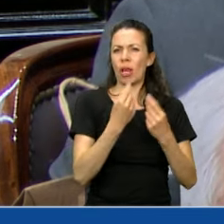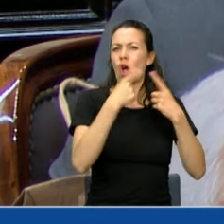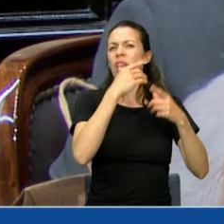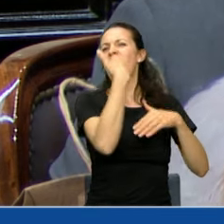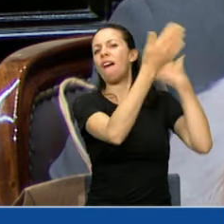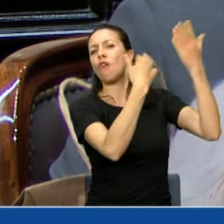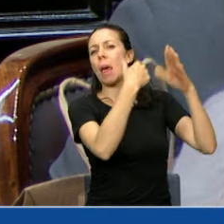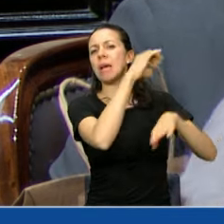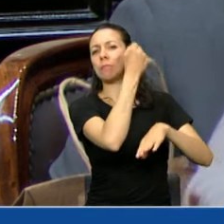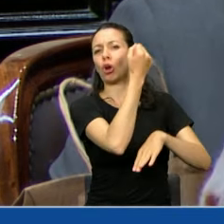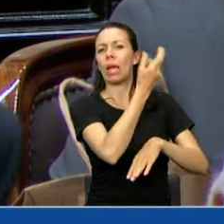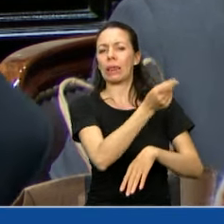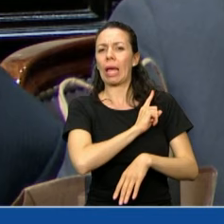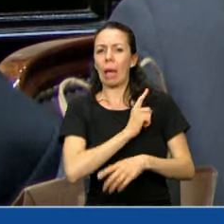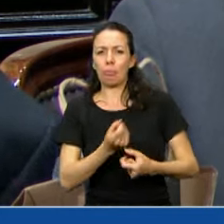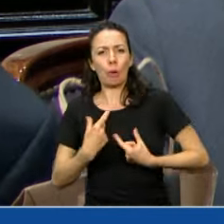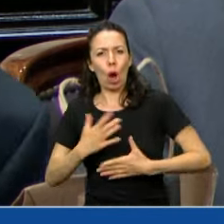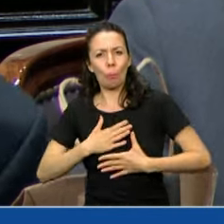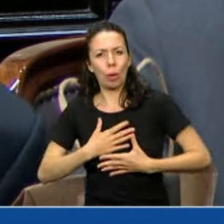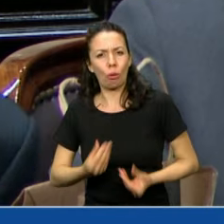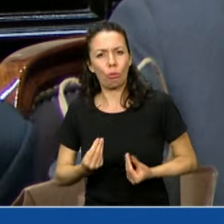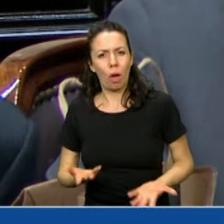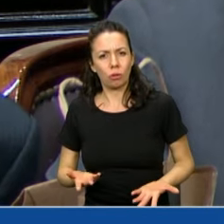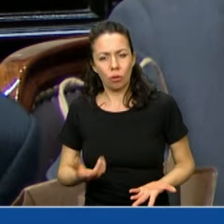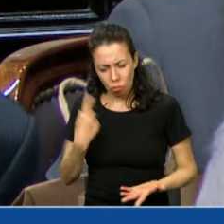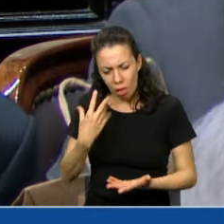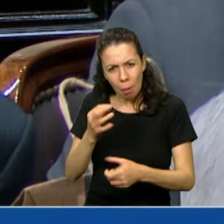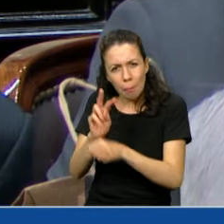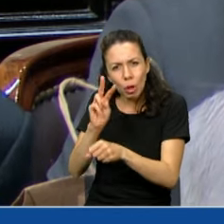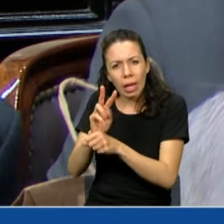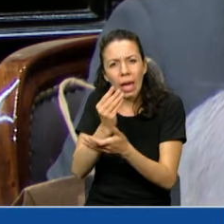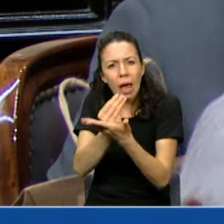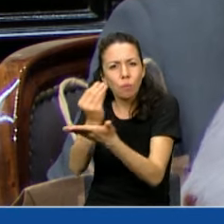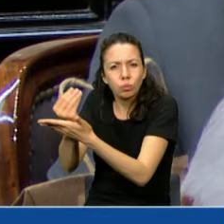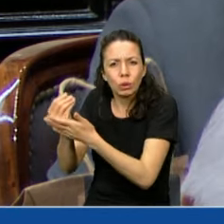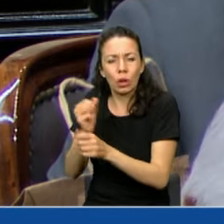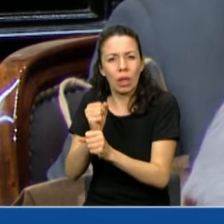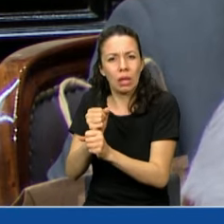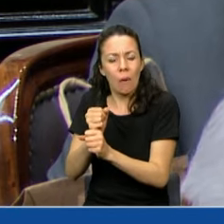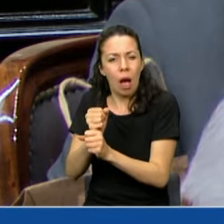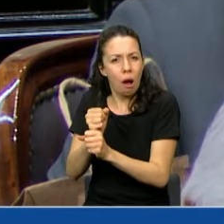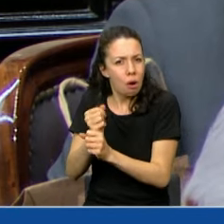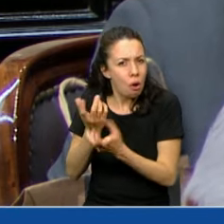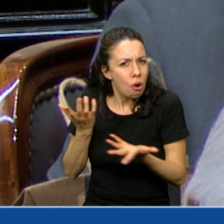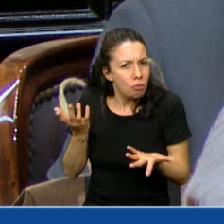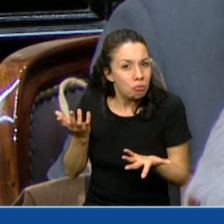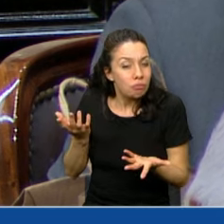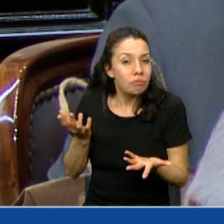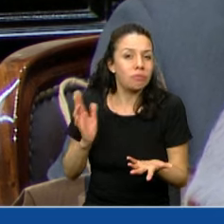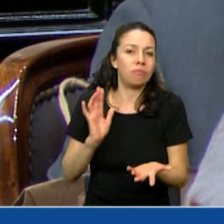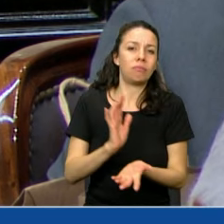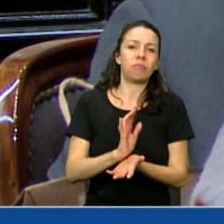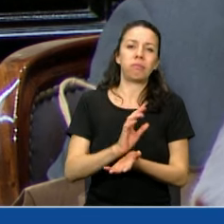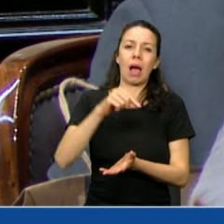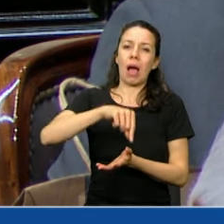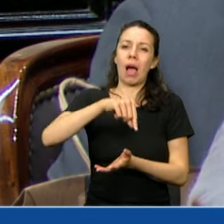lo nuestro no tenemos que proteger la Fuente del trabajo acá parece que lo único que nos tiene que avergonzar